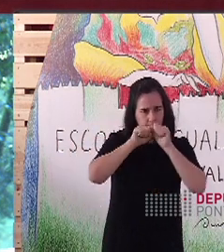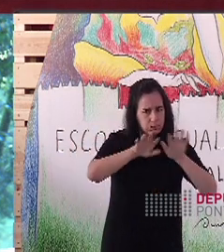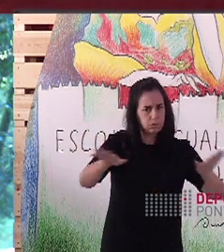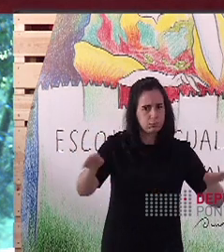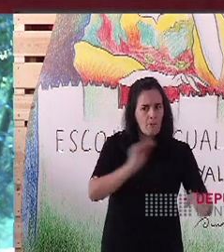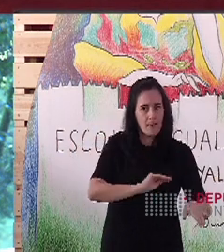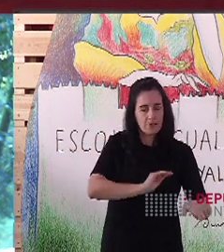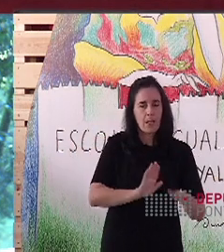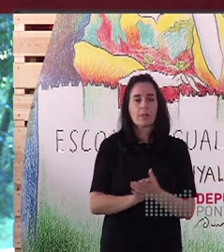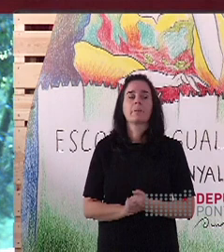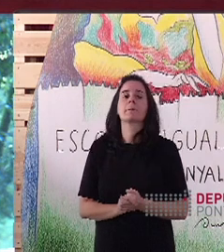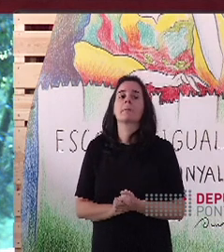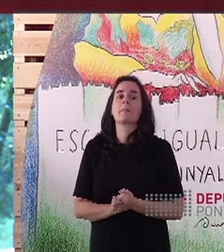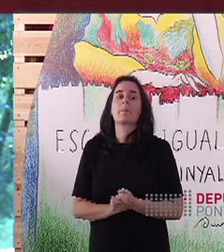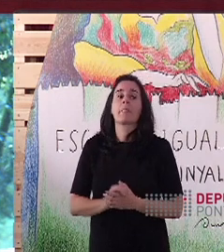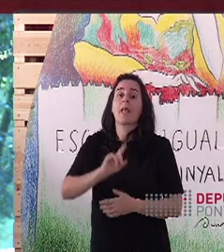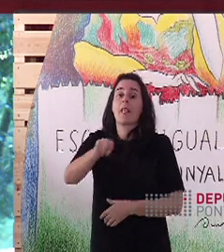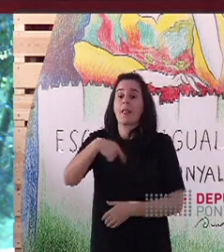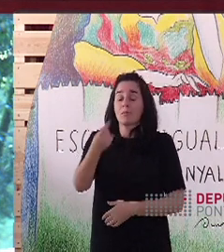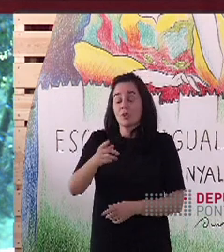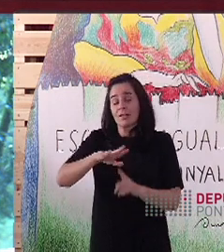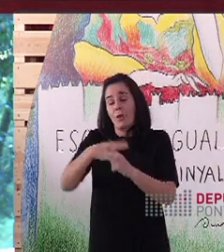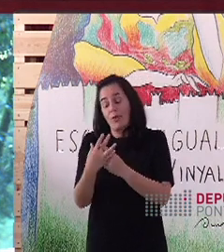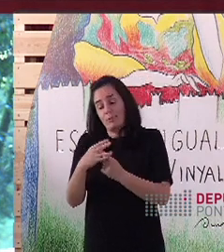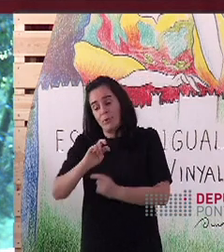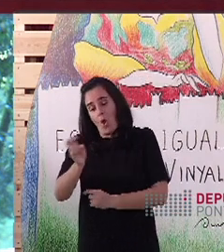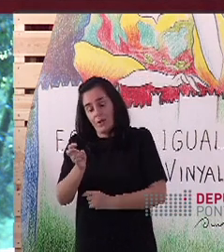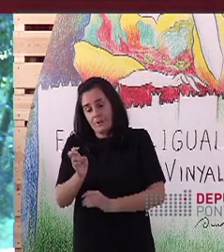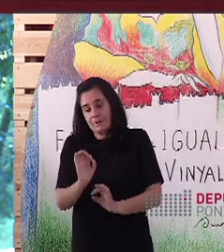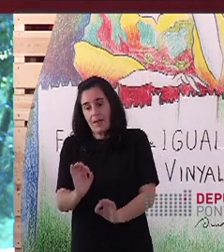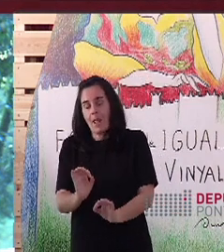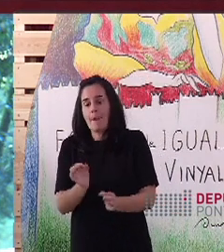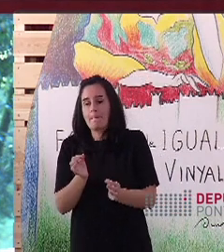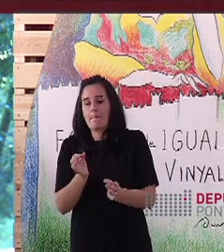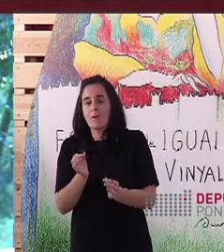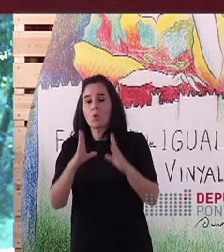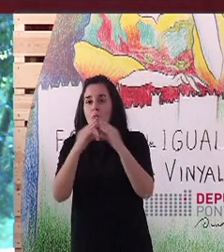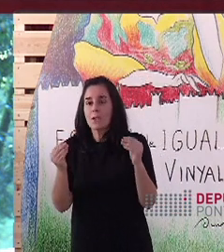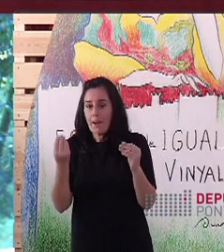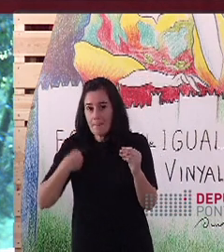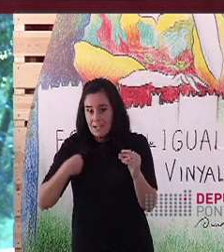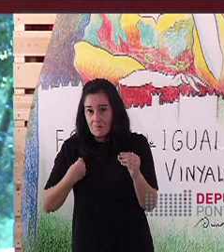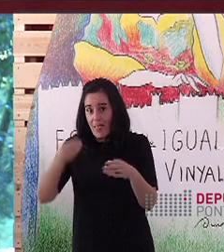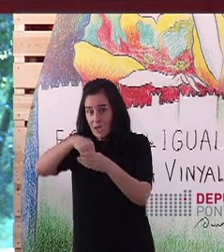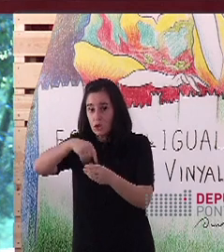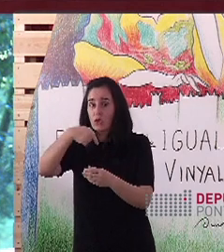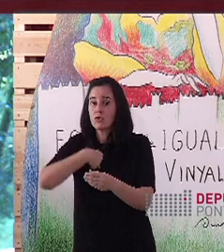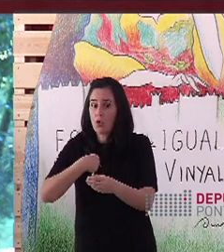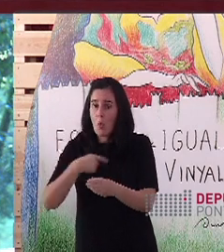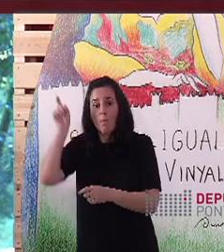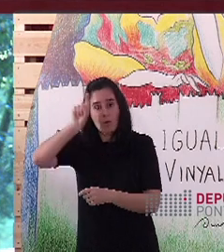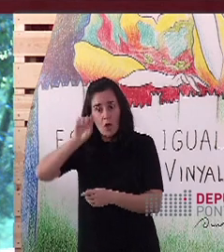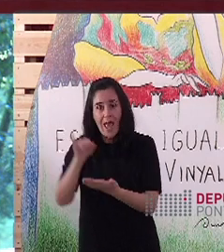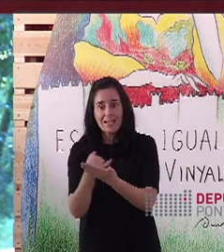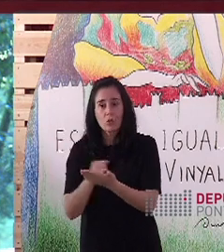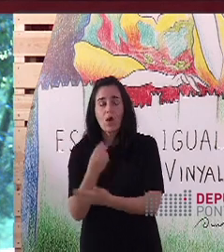Después hay otra circunstancia y es que en esa universidad yo doy tres asignaturas, dos en el